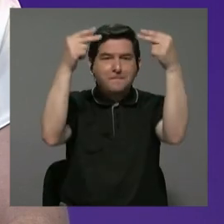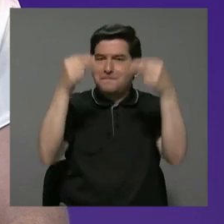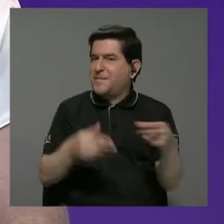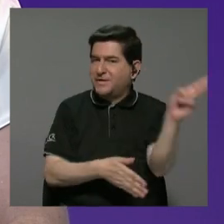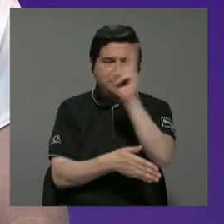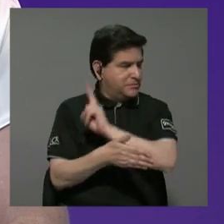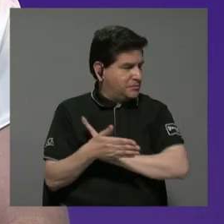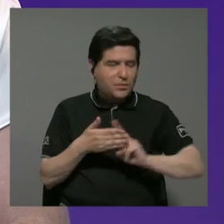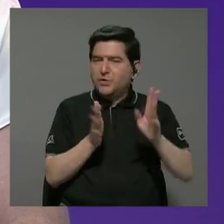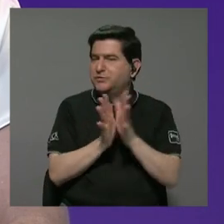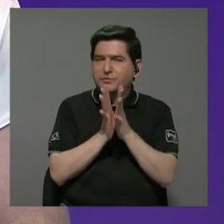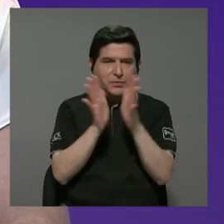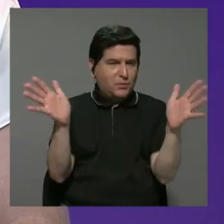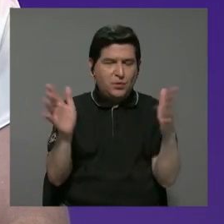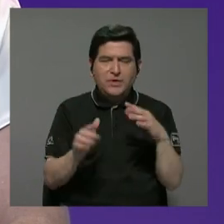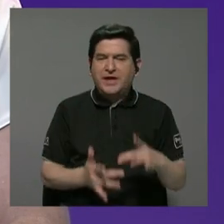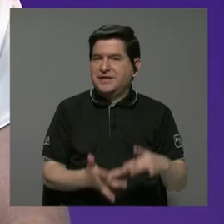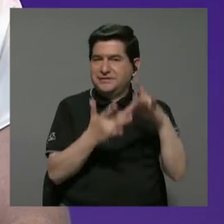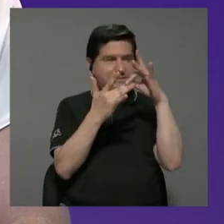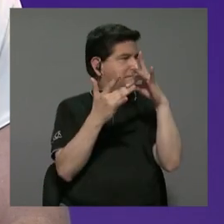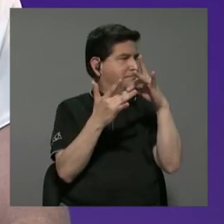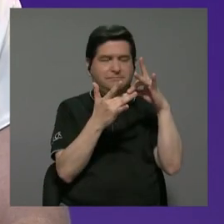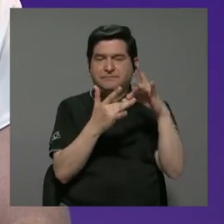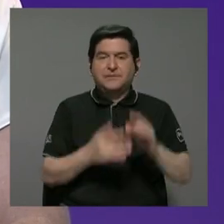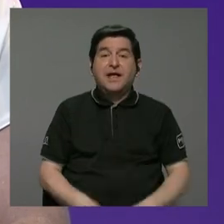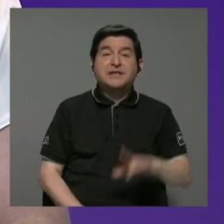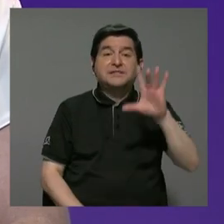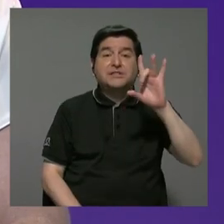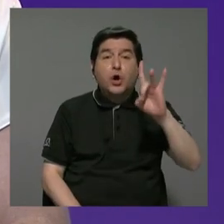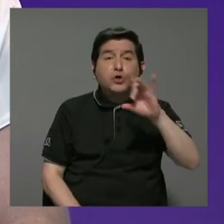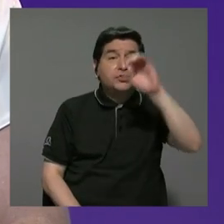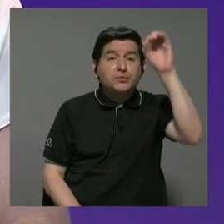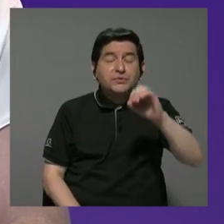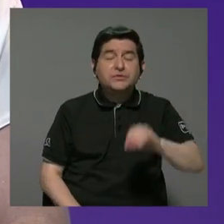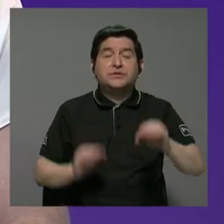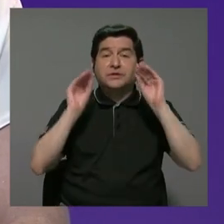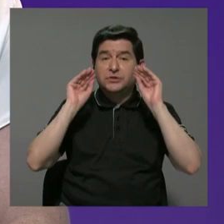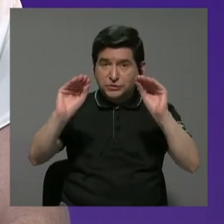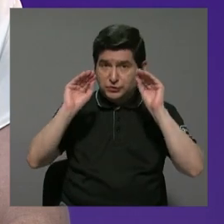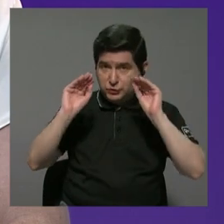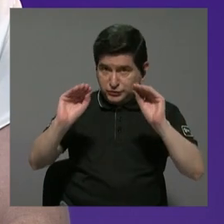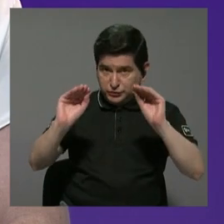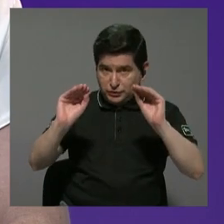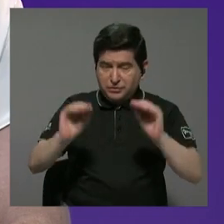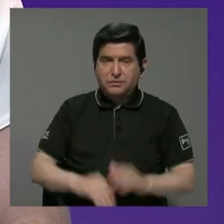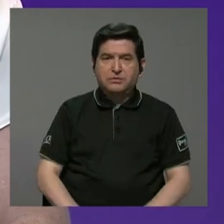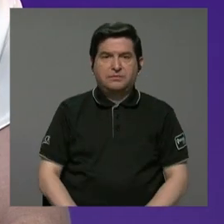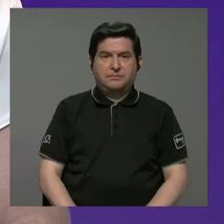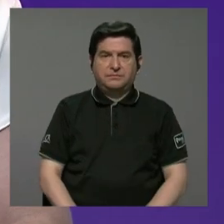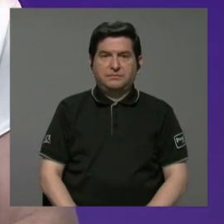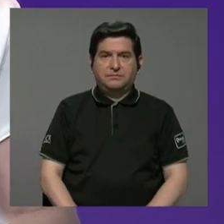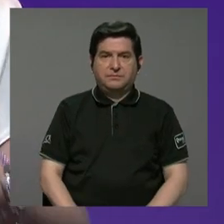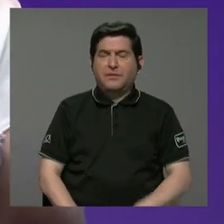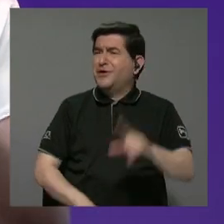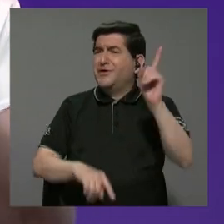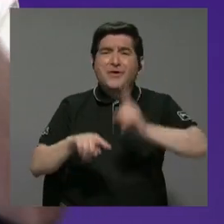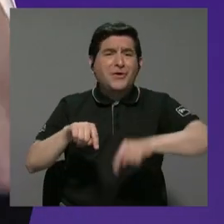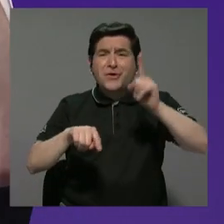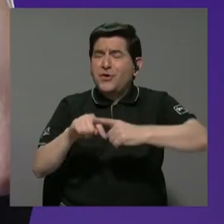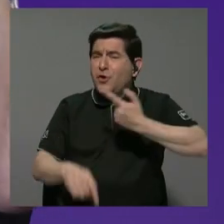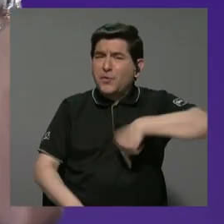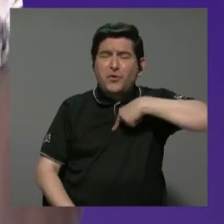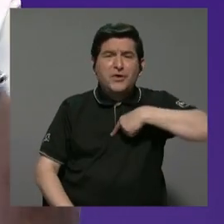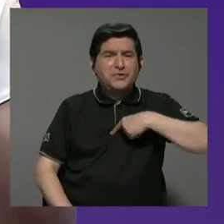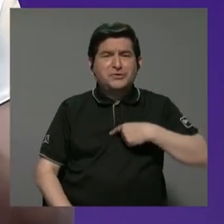las universidades públicas exclusivamente, es el 8% en educación. No es, ¿verdad? No podemos poner